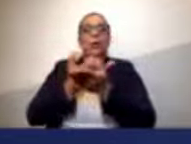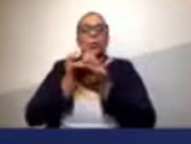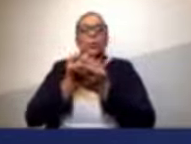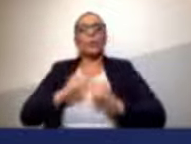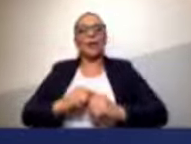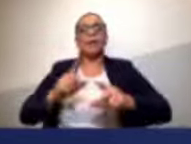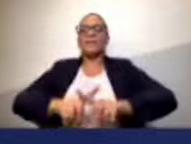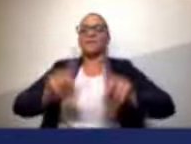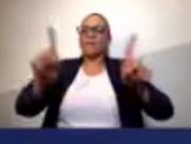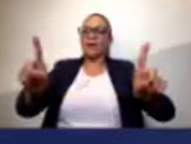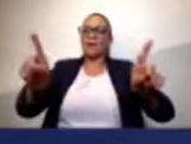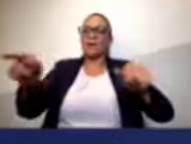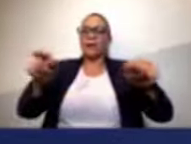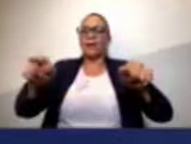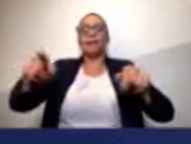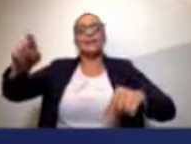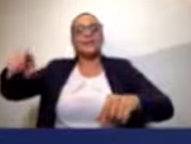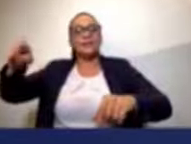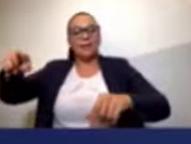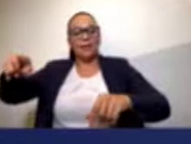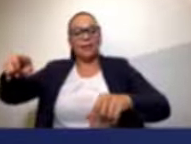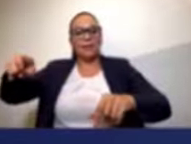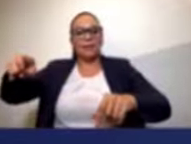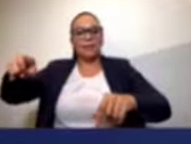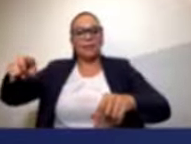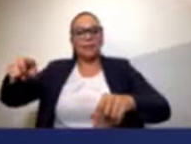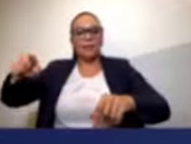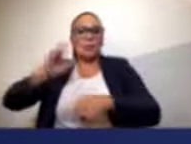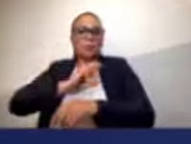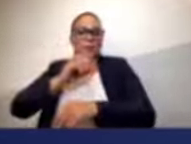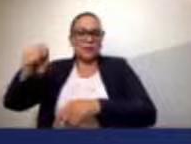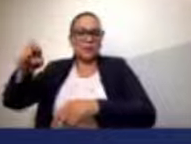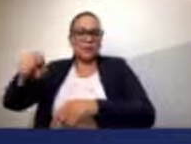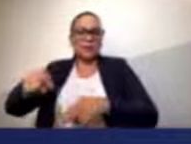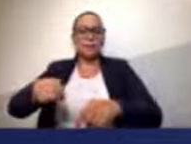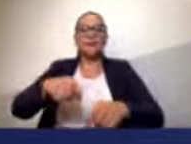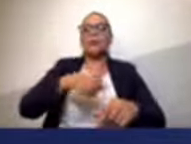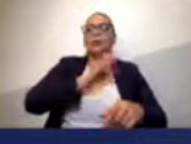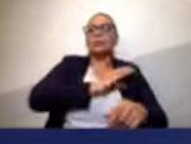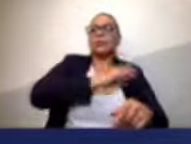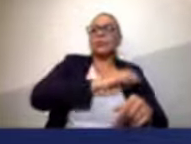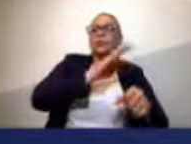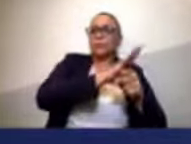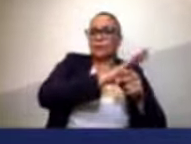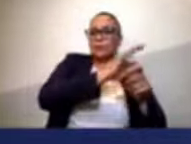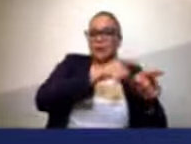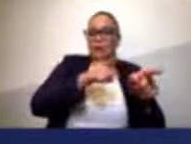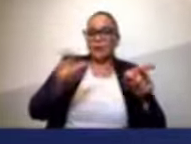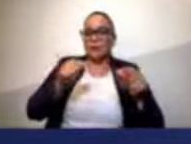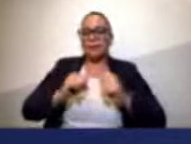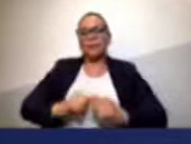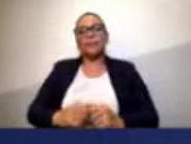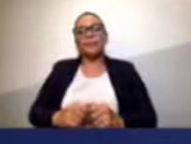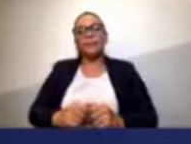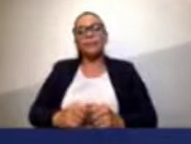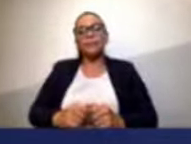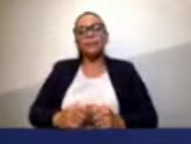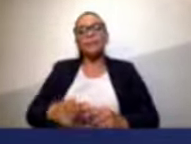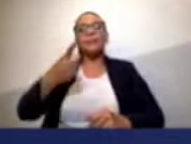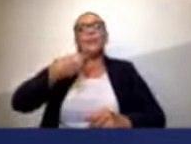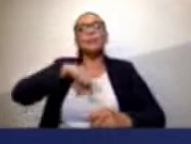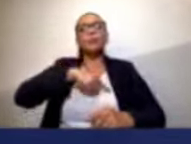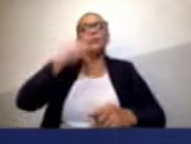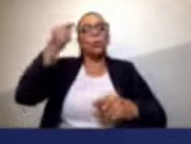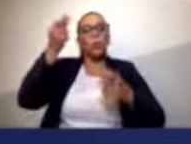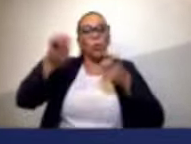La diferencia entre necesidad o las condiciones necesarias y las condiciones suficientes. Por eso, nuestra